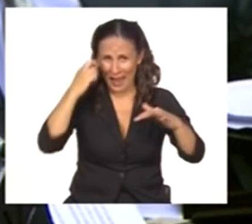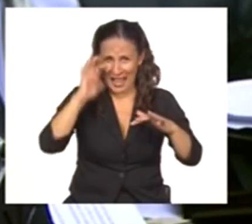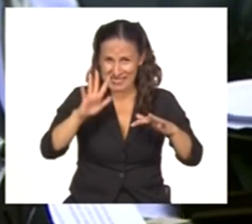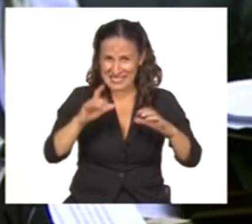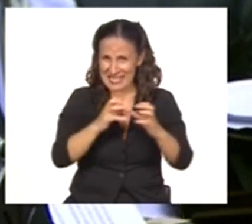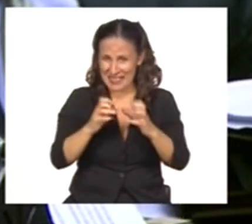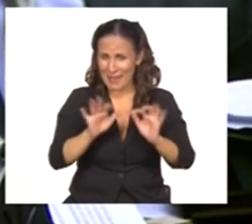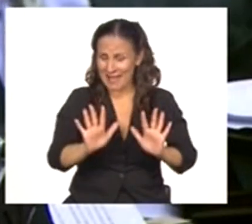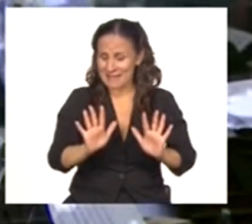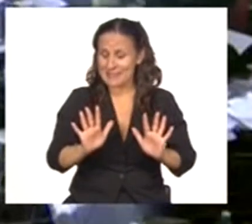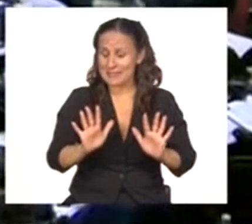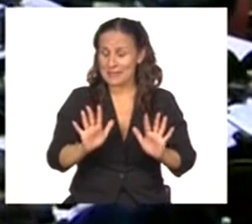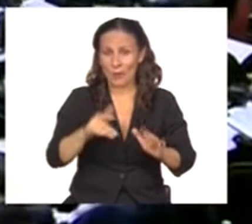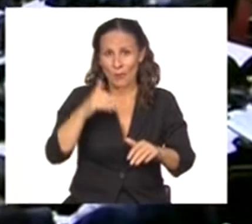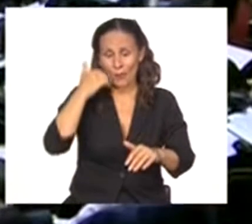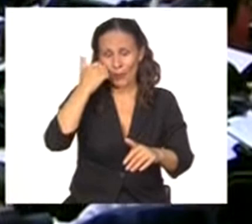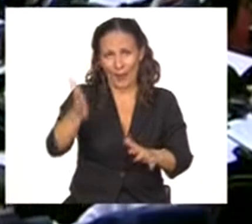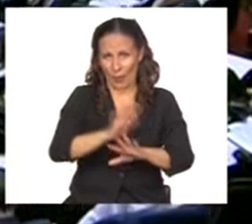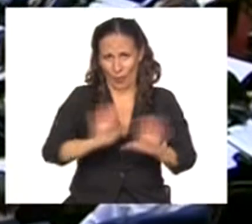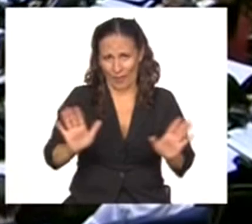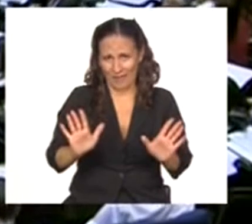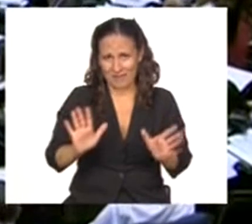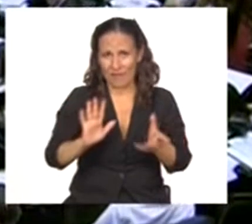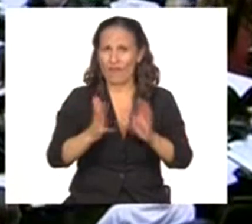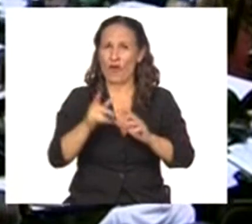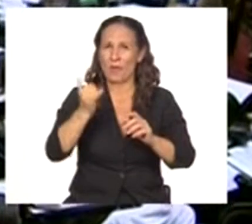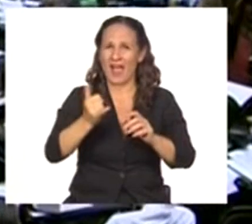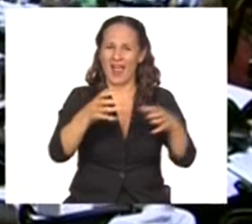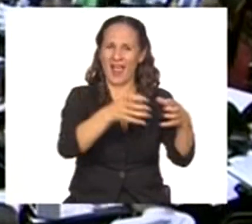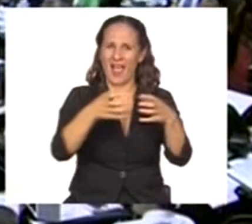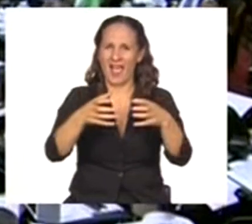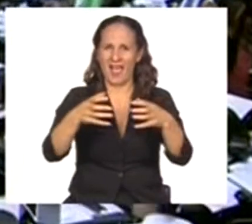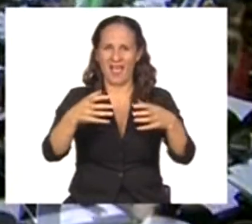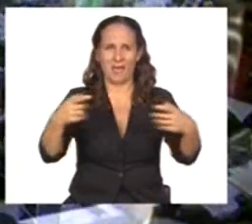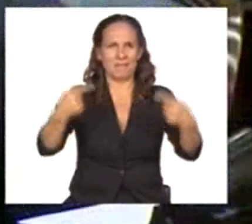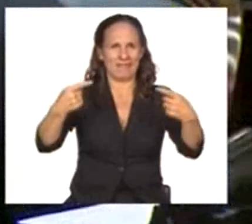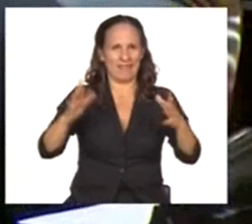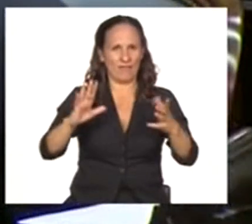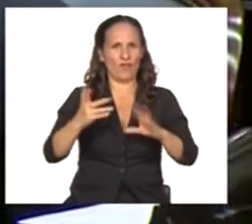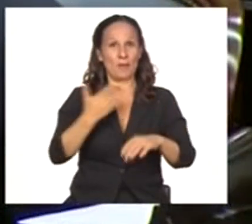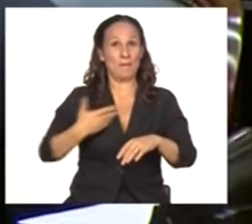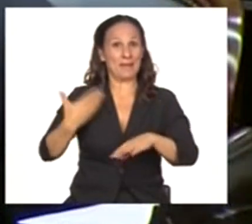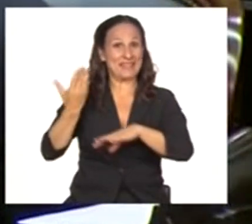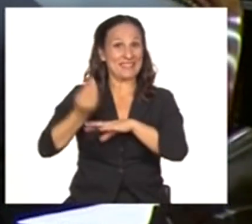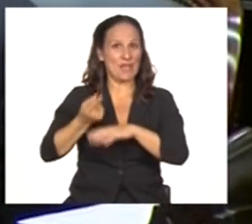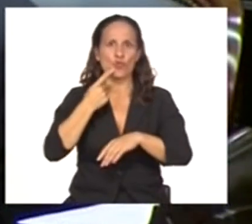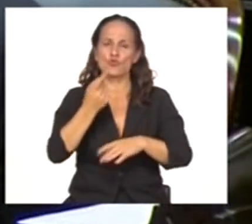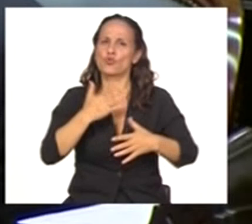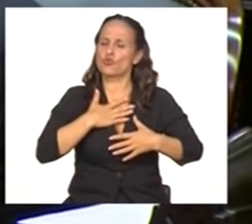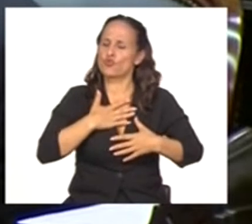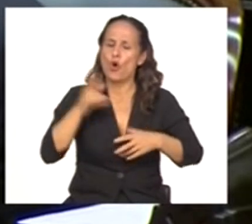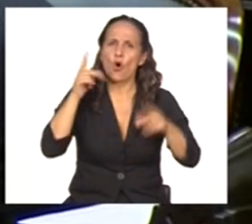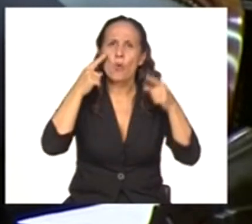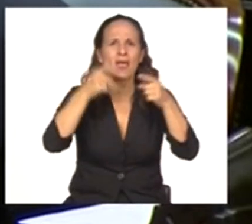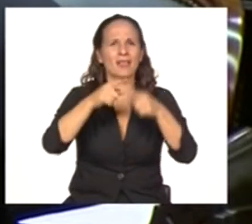Nación, en un contexto donde la grieta, cuando estuvo el presidente de la Nación acá, dijo que quería venir a unir a los argentinos.